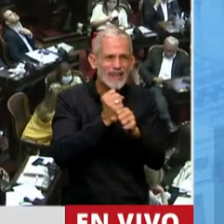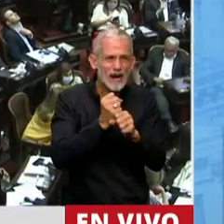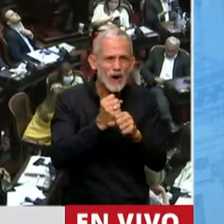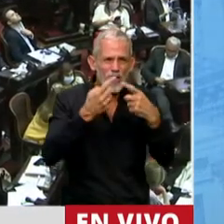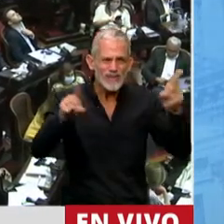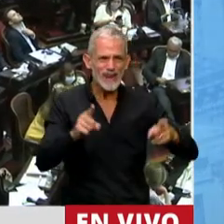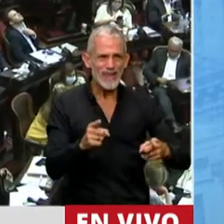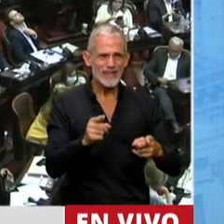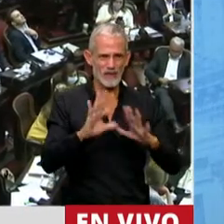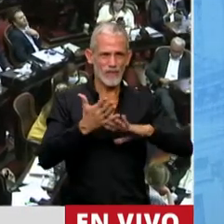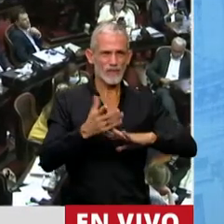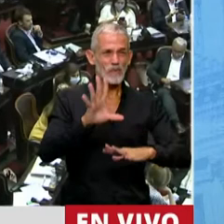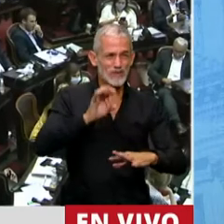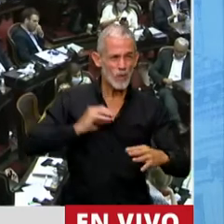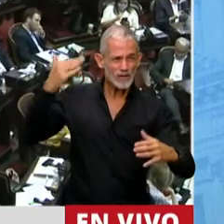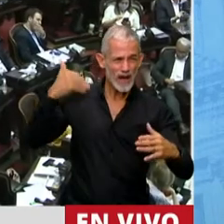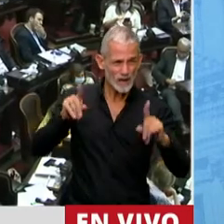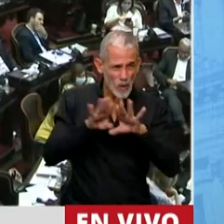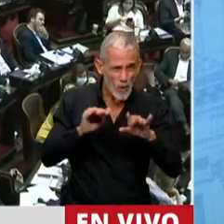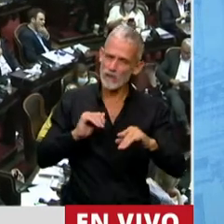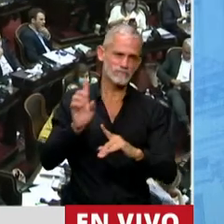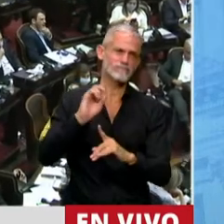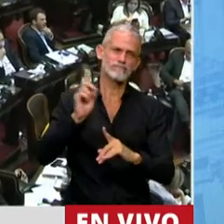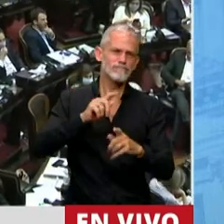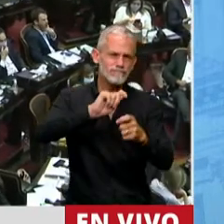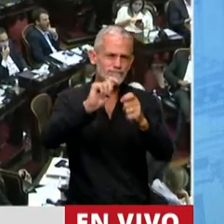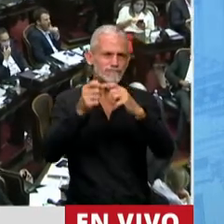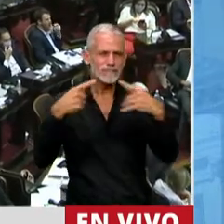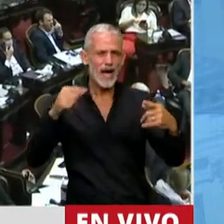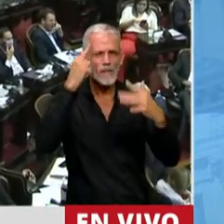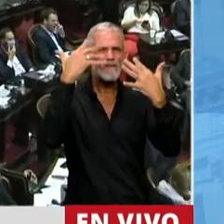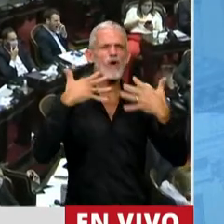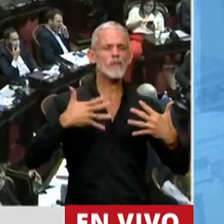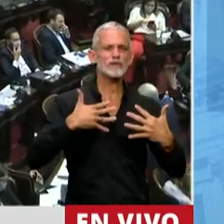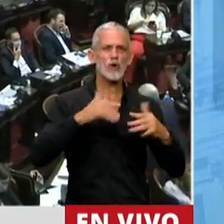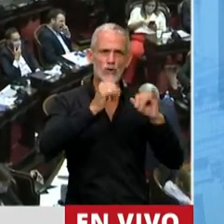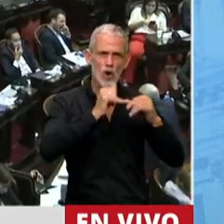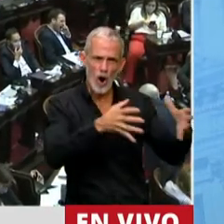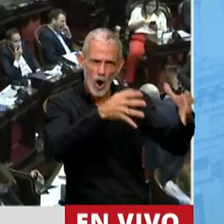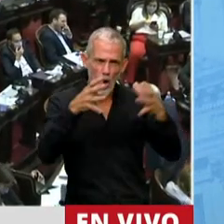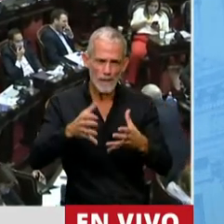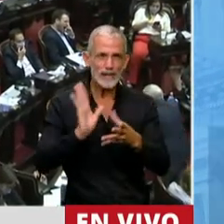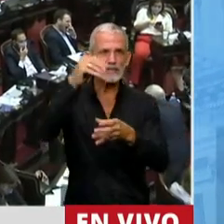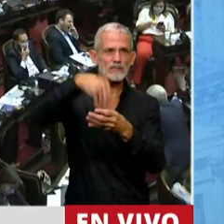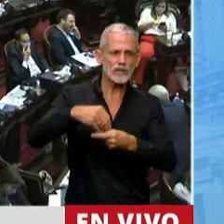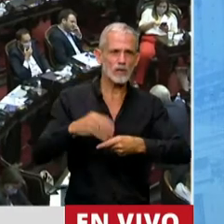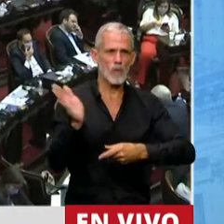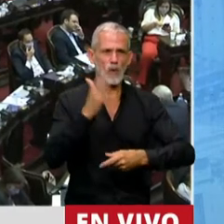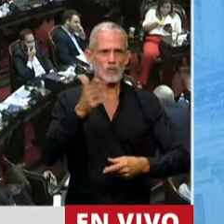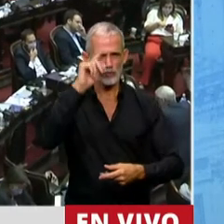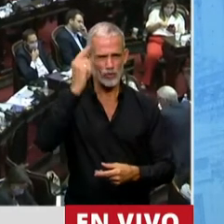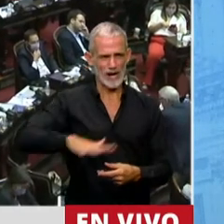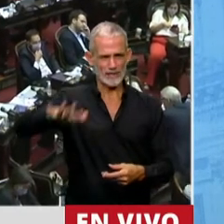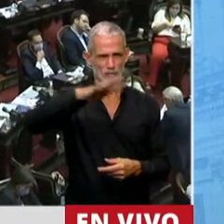no son las de hace 50 años. La capacitación integral de nuestros jóvenes, su integración en la producción